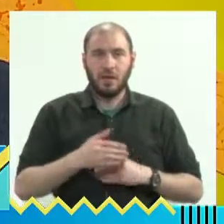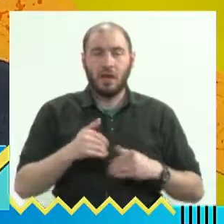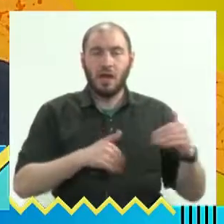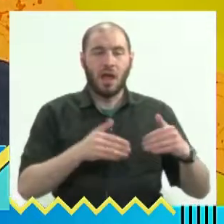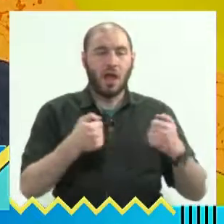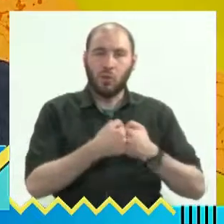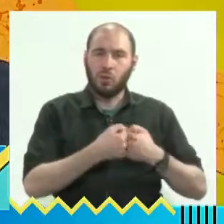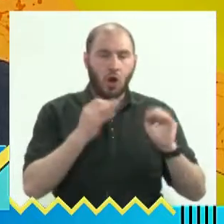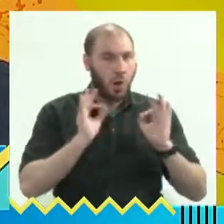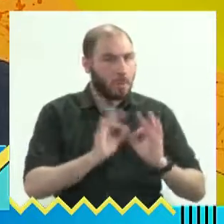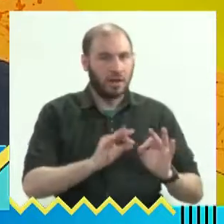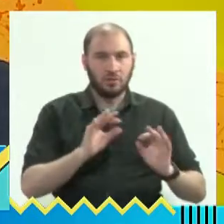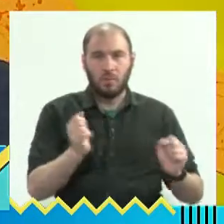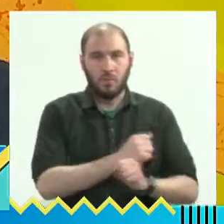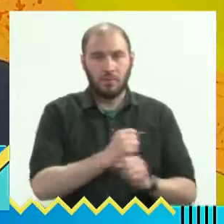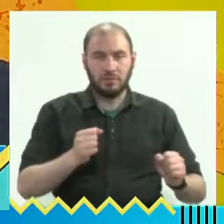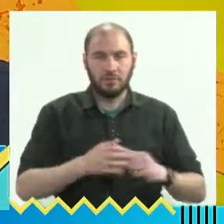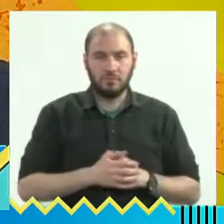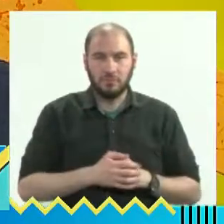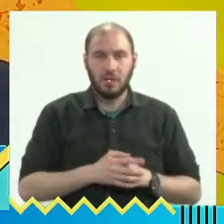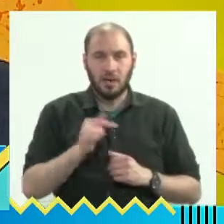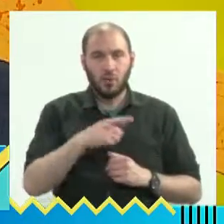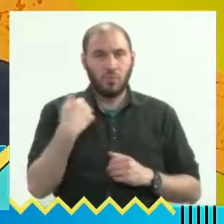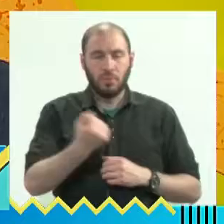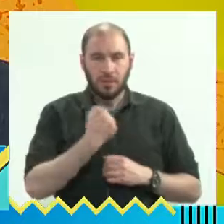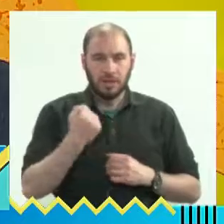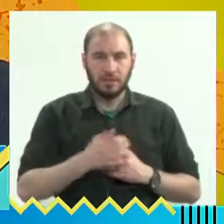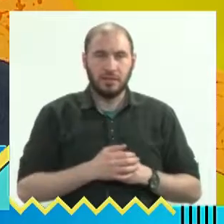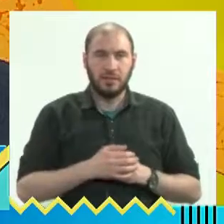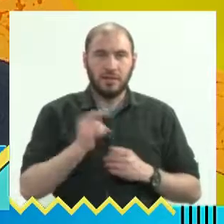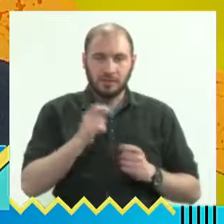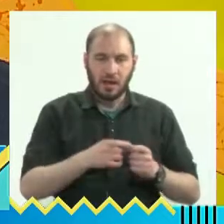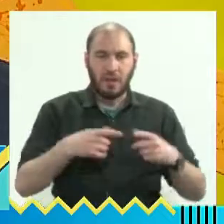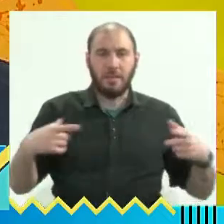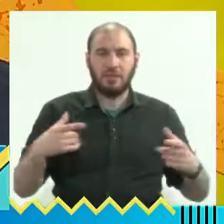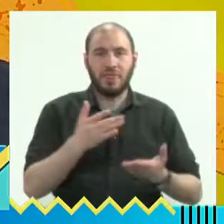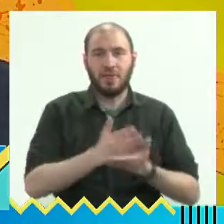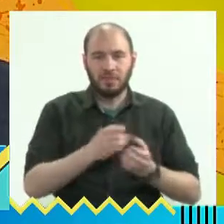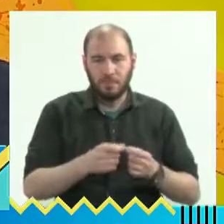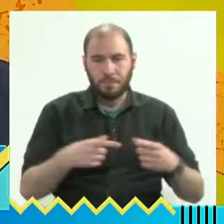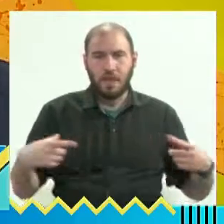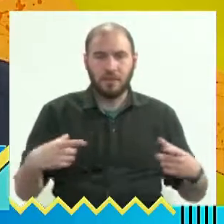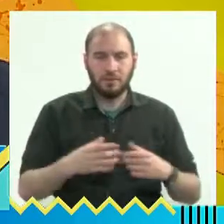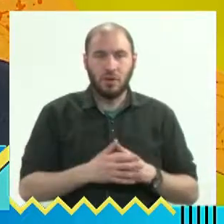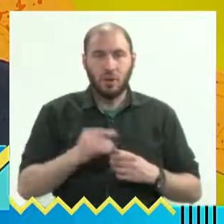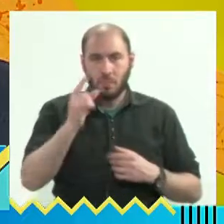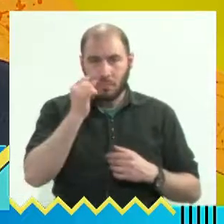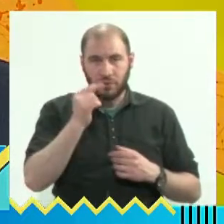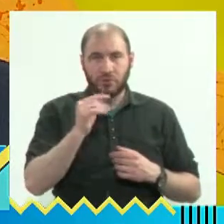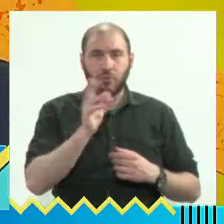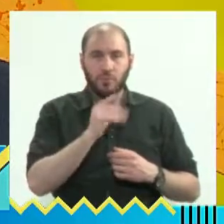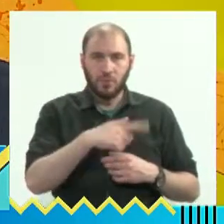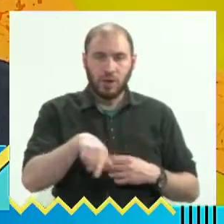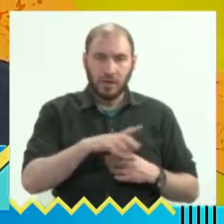los bloques. Sí, eso nos parece que es muy importante, nos parece que es la ampliación de un derecho político de las